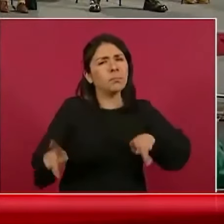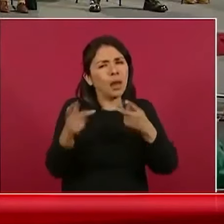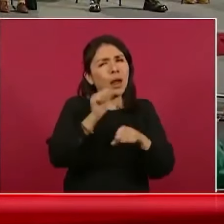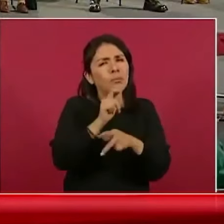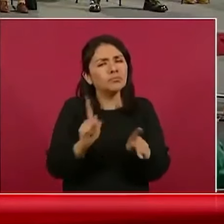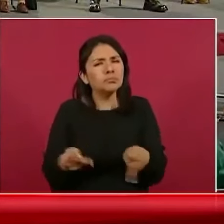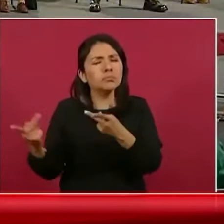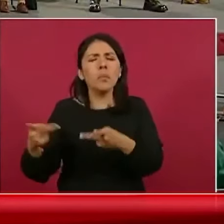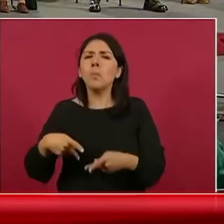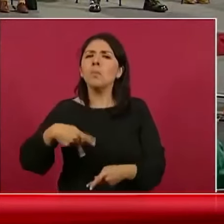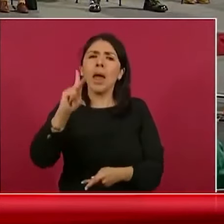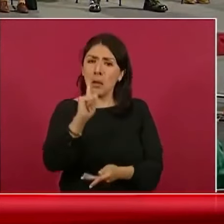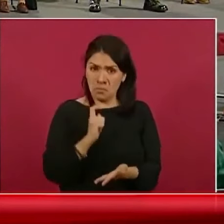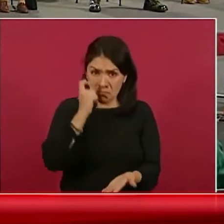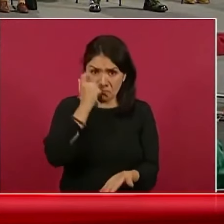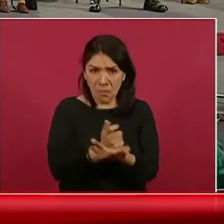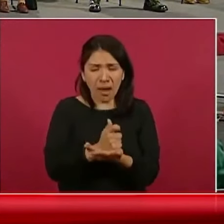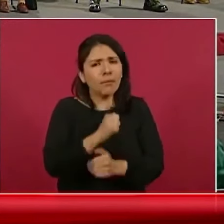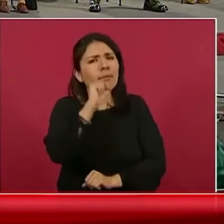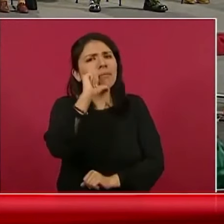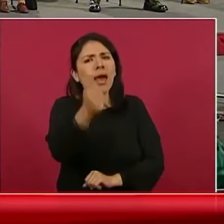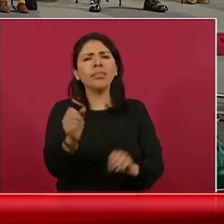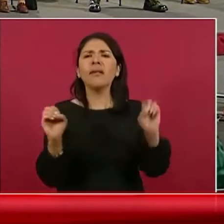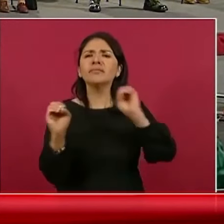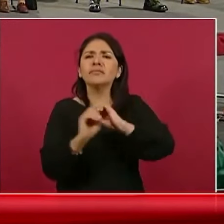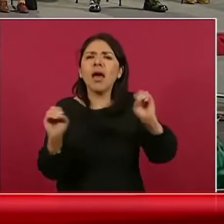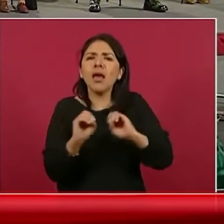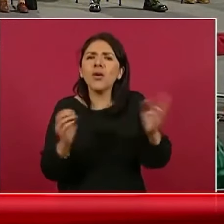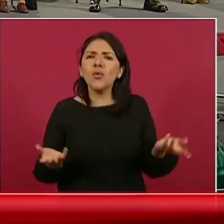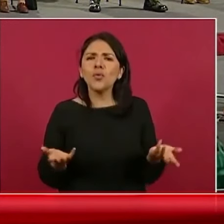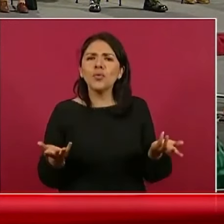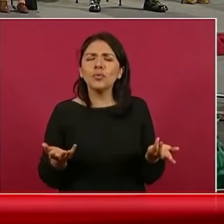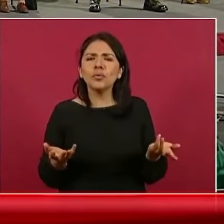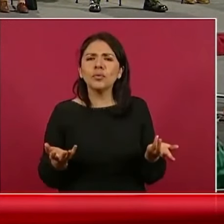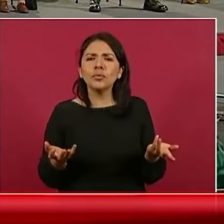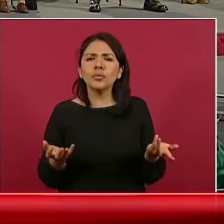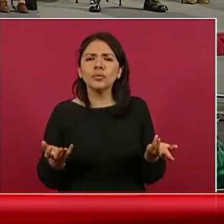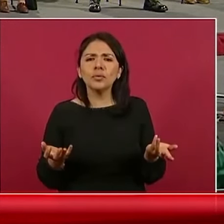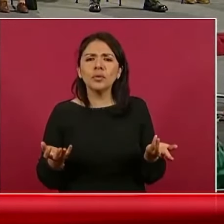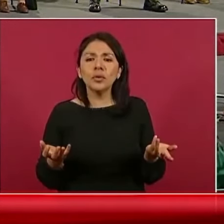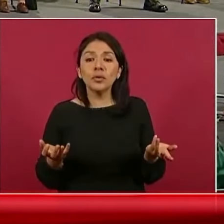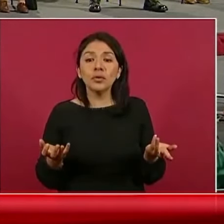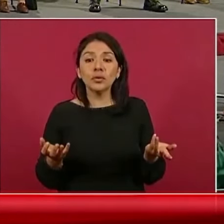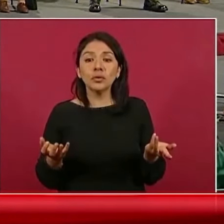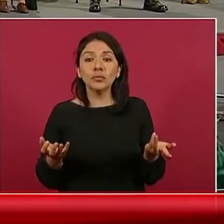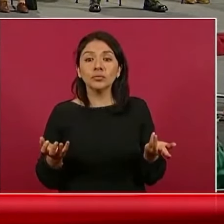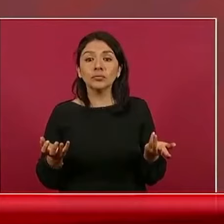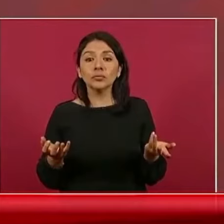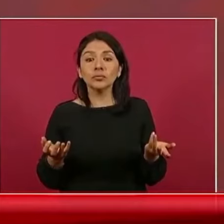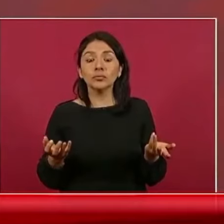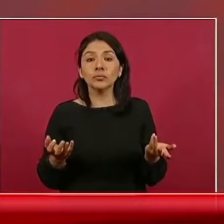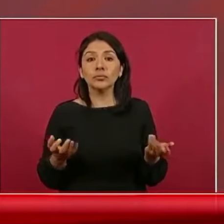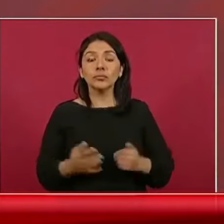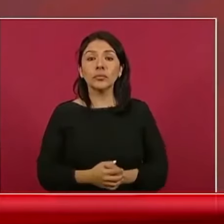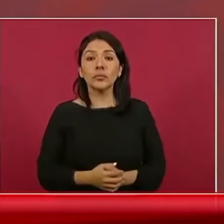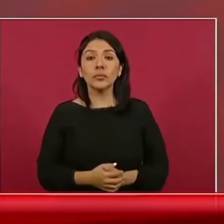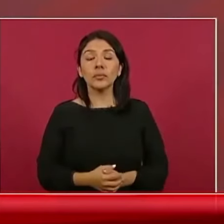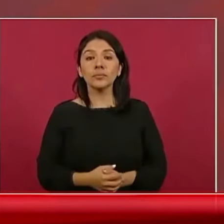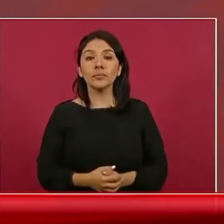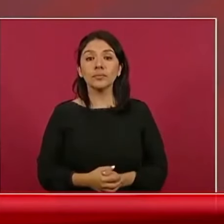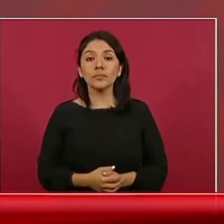y no pasaba nada bueno para nada por la transmisión